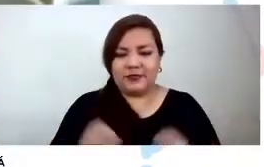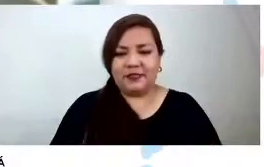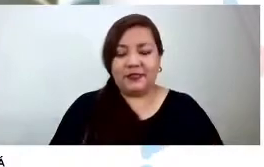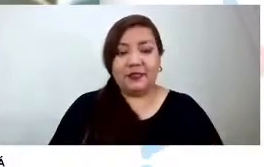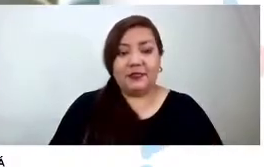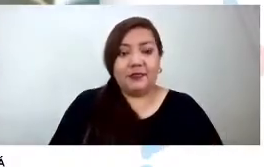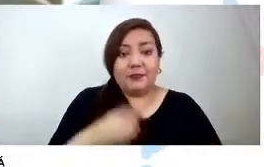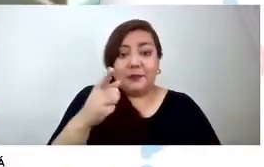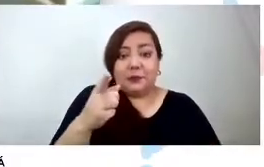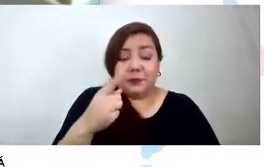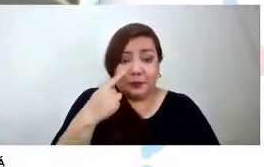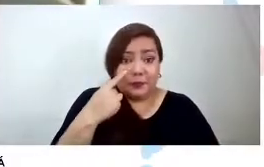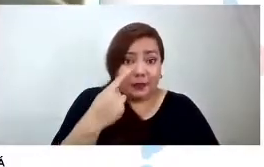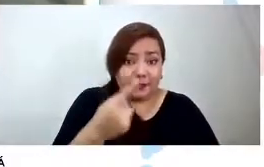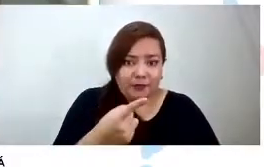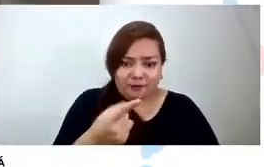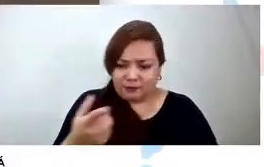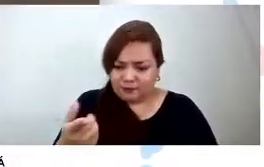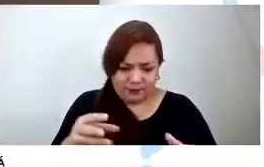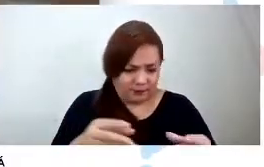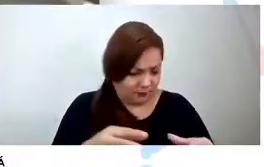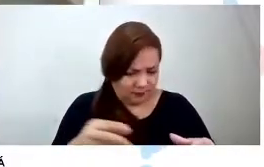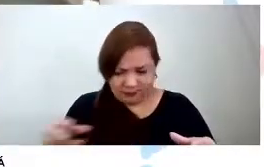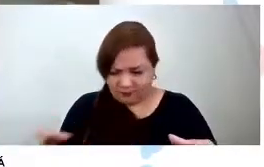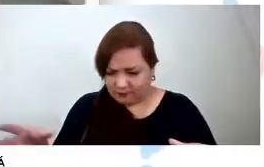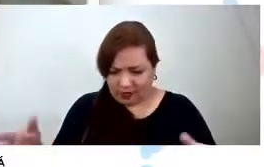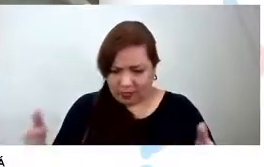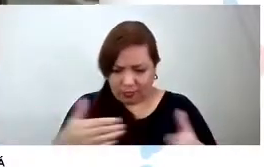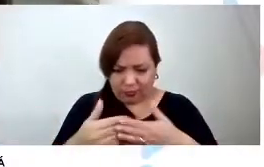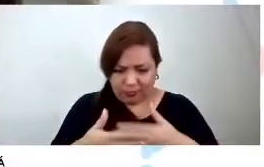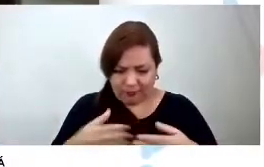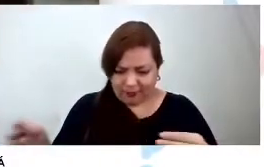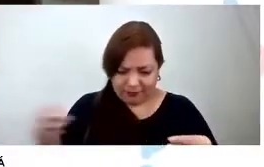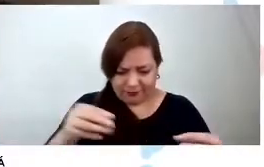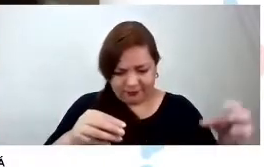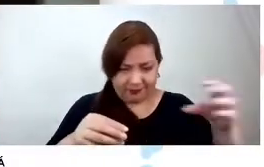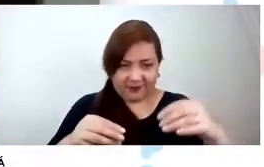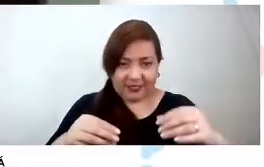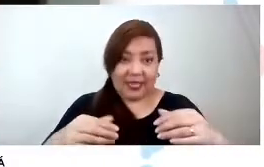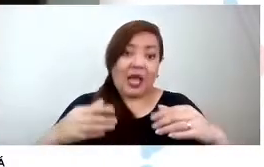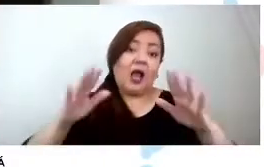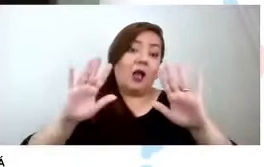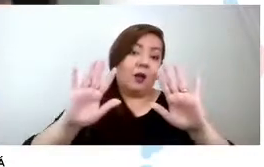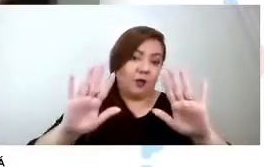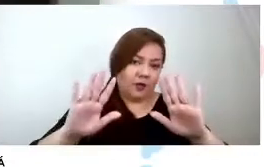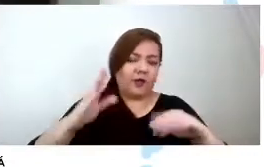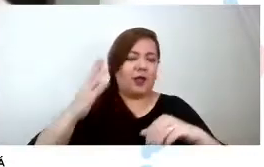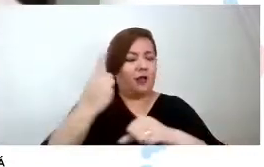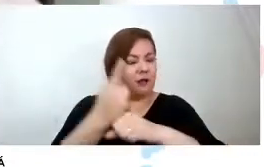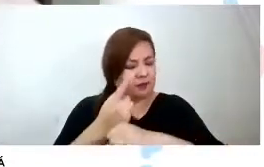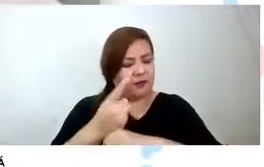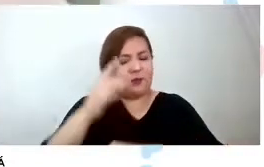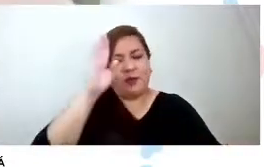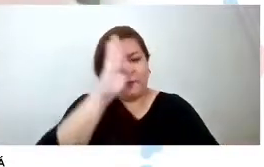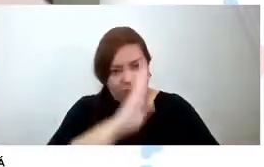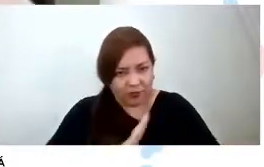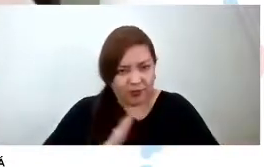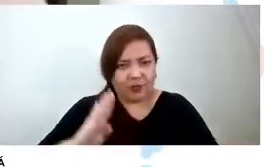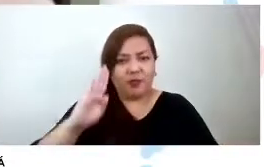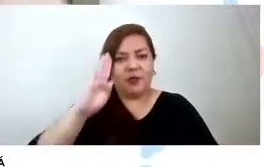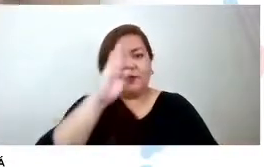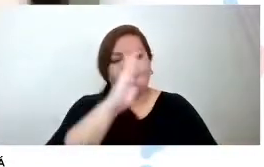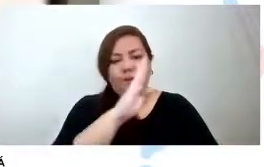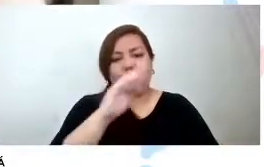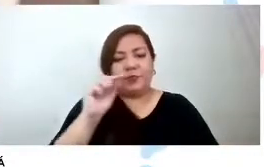piezas que no sabes dónde ubicarlas. Ahora, ya hablamos de la biología, y en la biología hablamos de